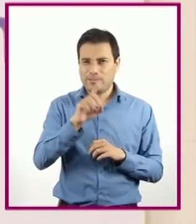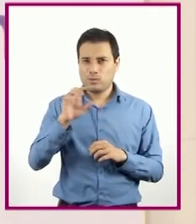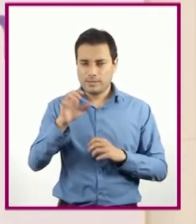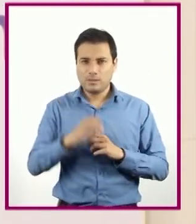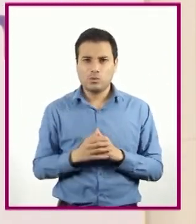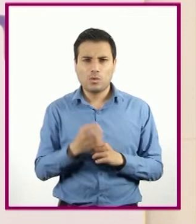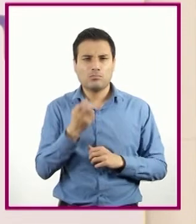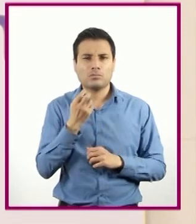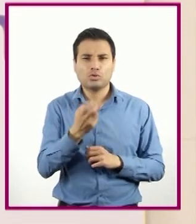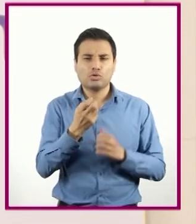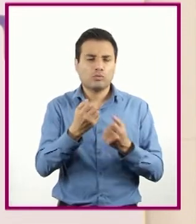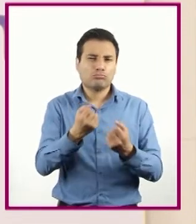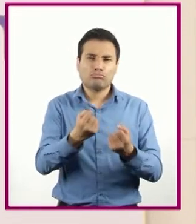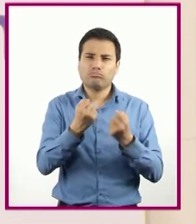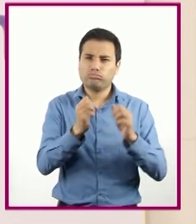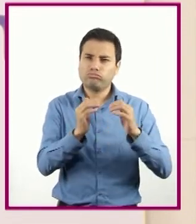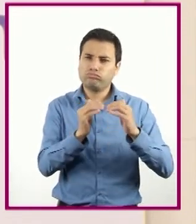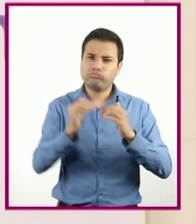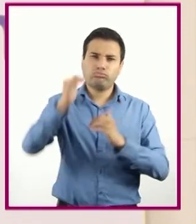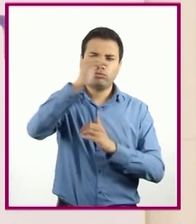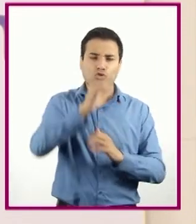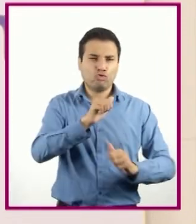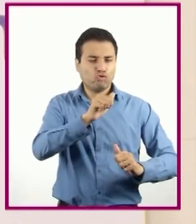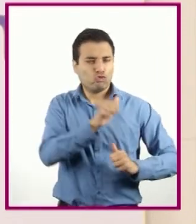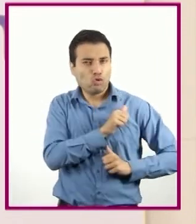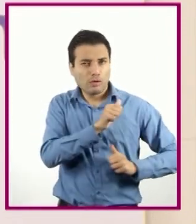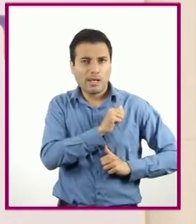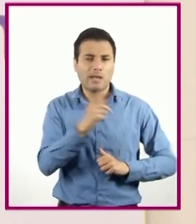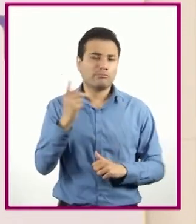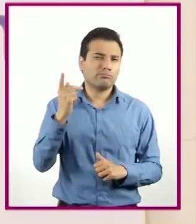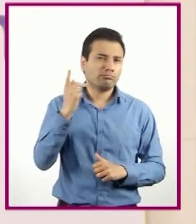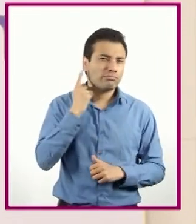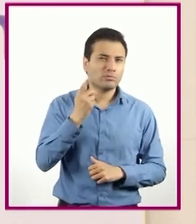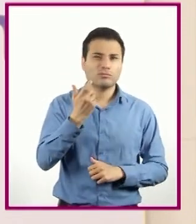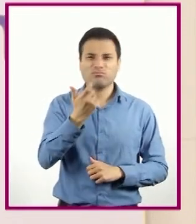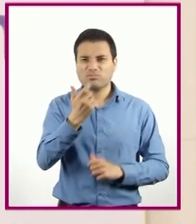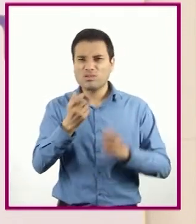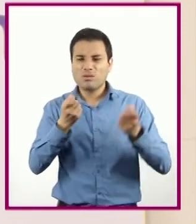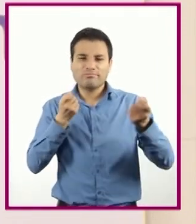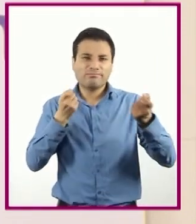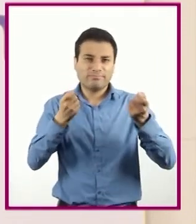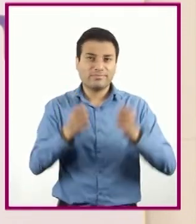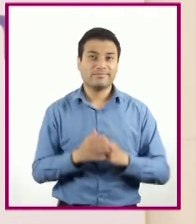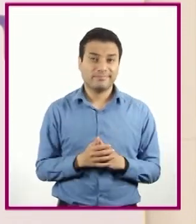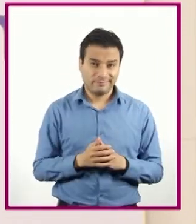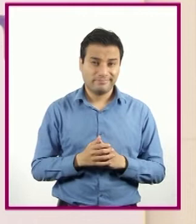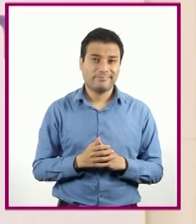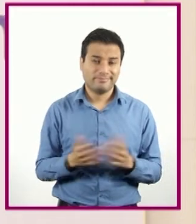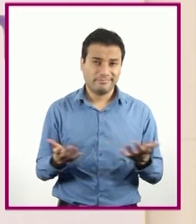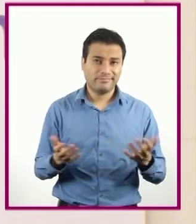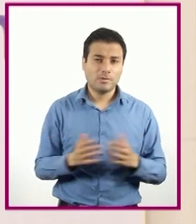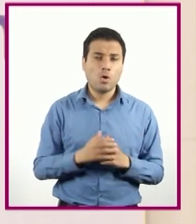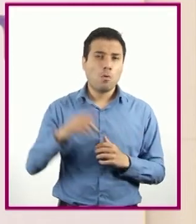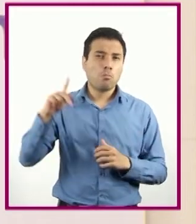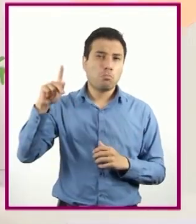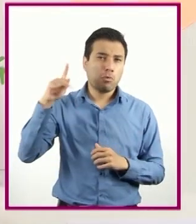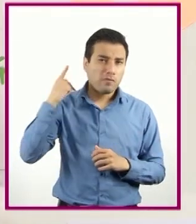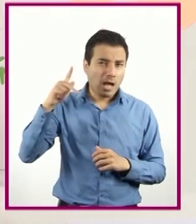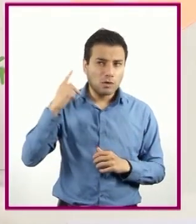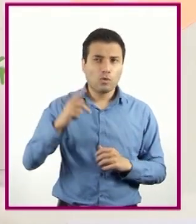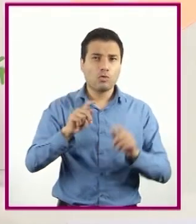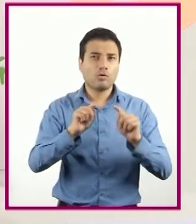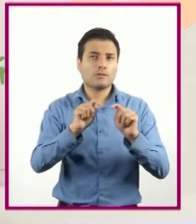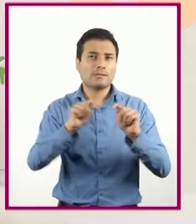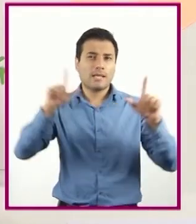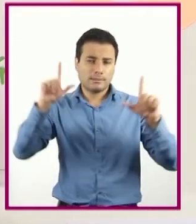logró el dominio político, militar y económico de toda la zona del Valle Poblano Tlaxcalteca,